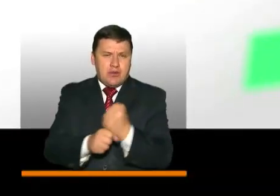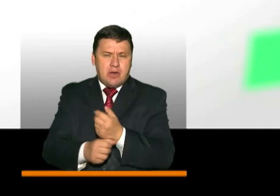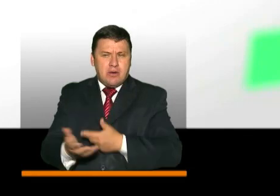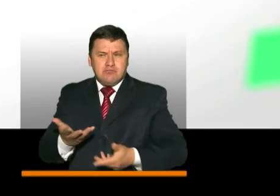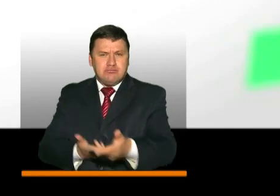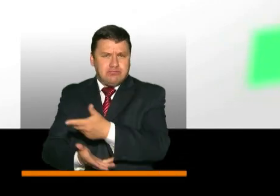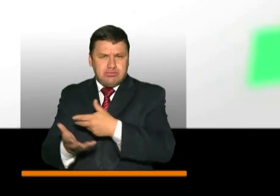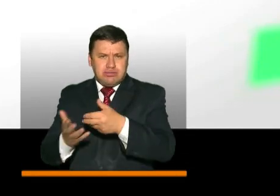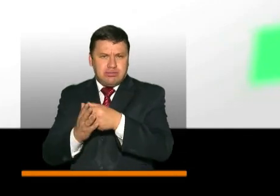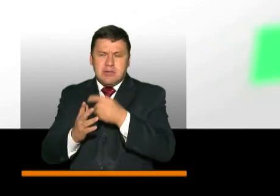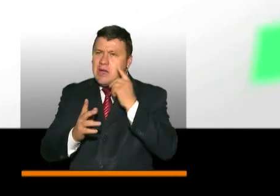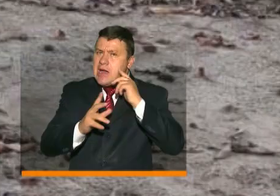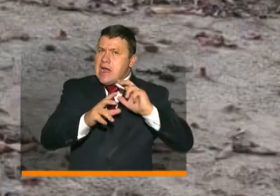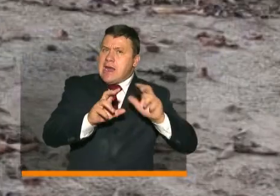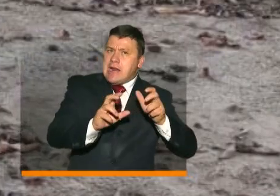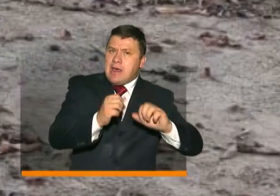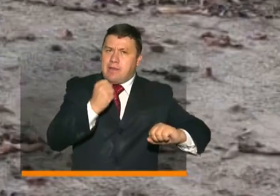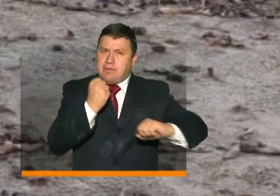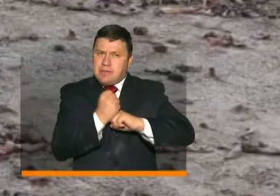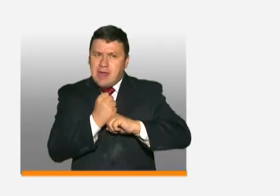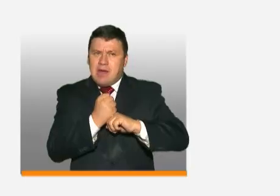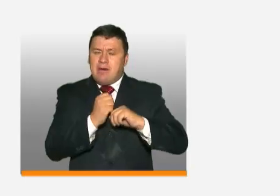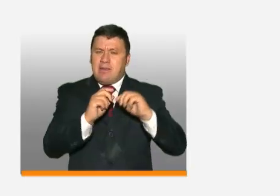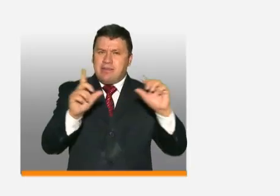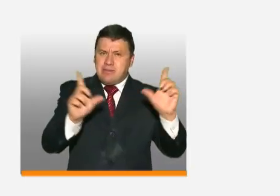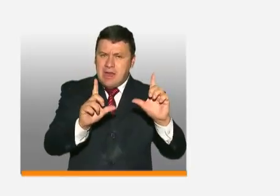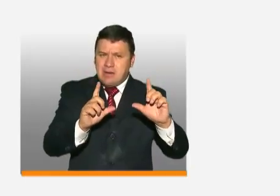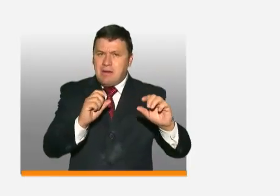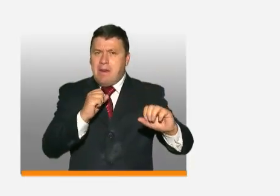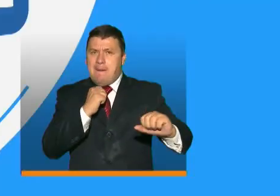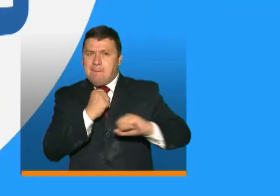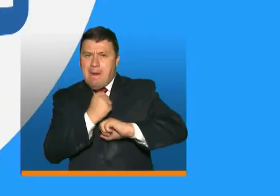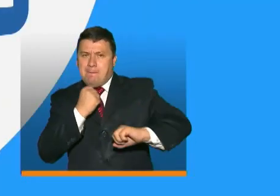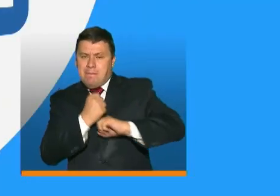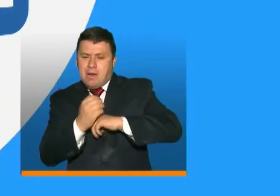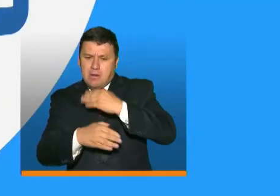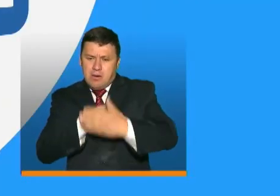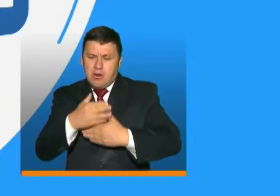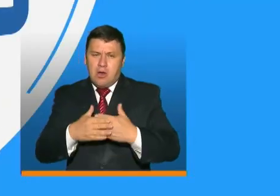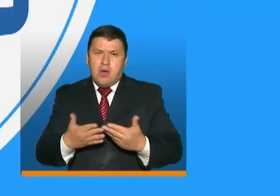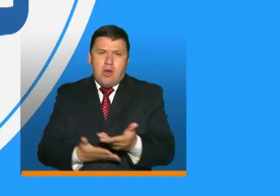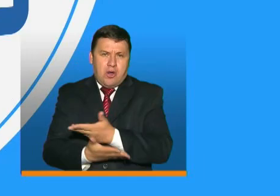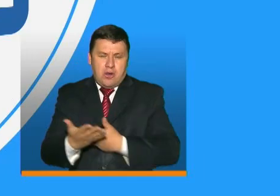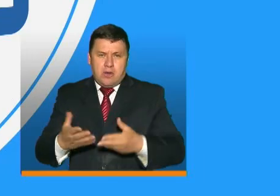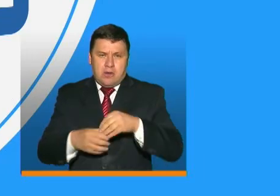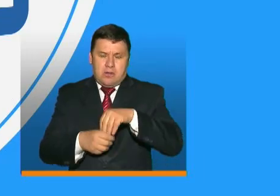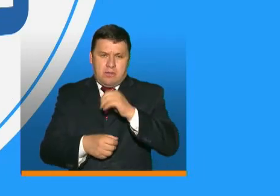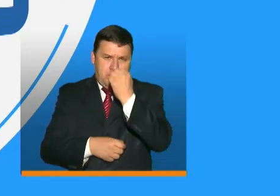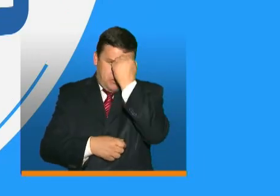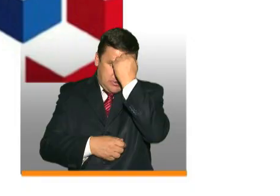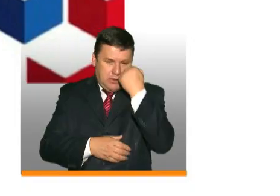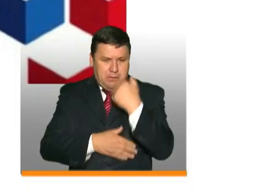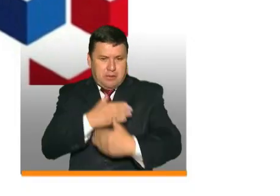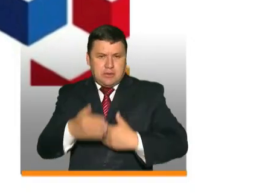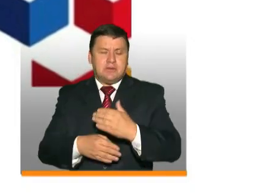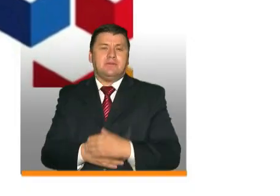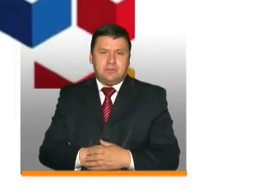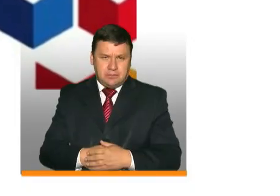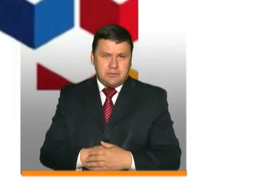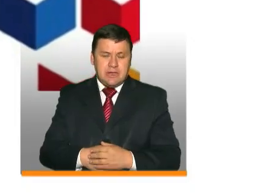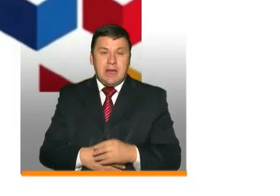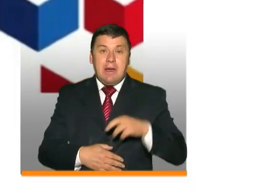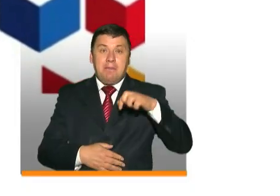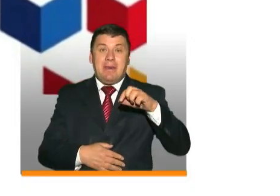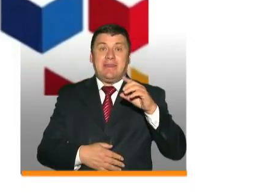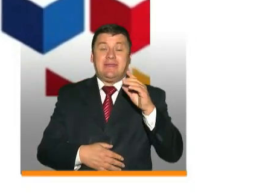conectividad, radio y televisión, entrega de contenidos, contacto maestro como plataforma para acompañar a nuestros maestros en este proceso, el